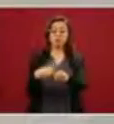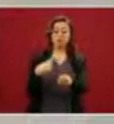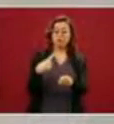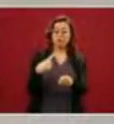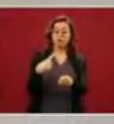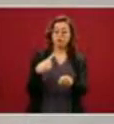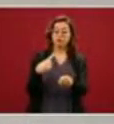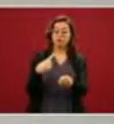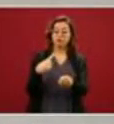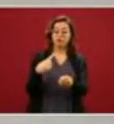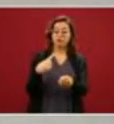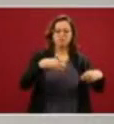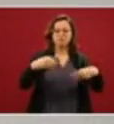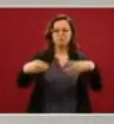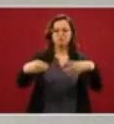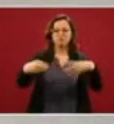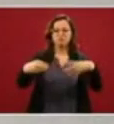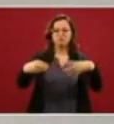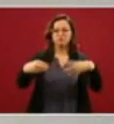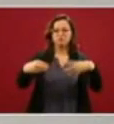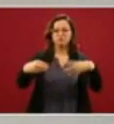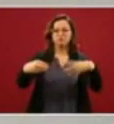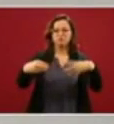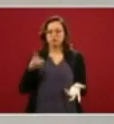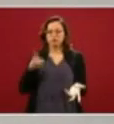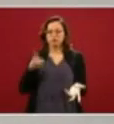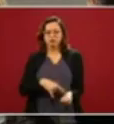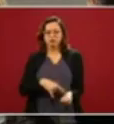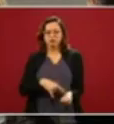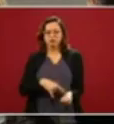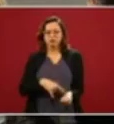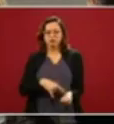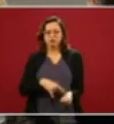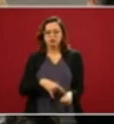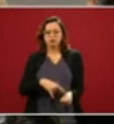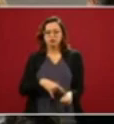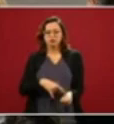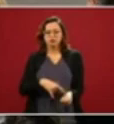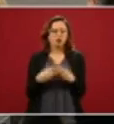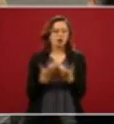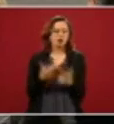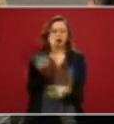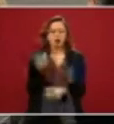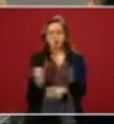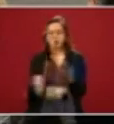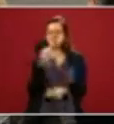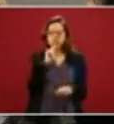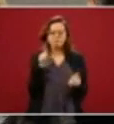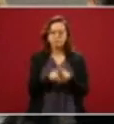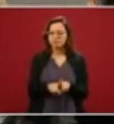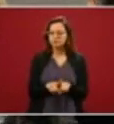empieza a generar gran ansiedad. Esto hemos dicho, incluso con una base también científica, también